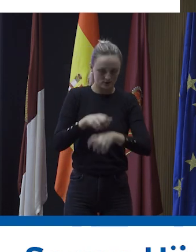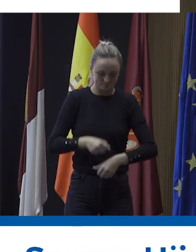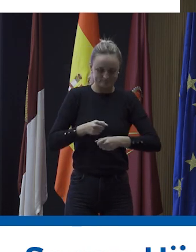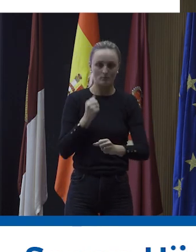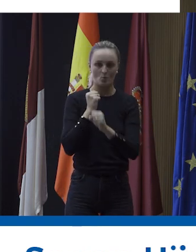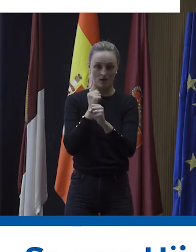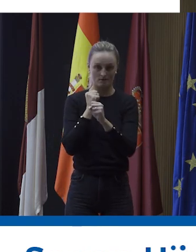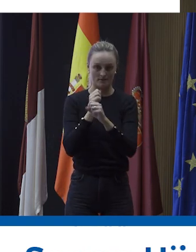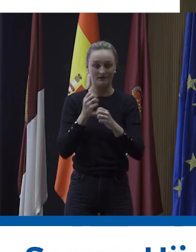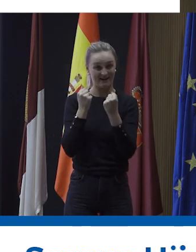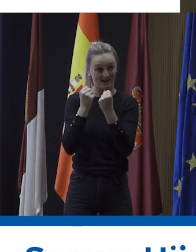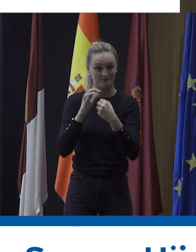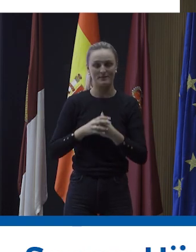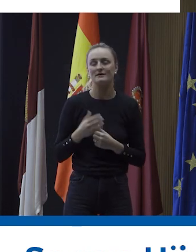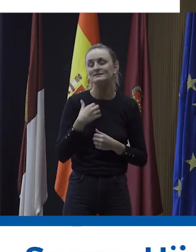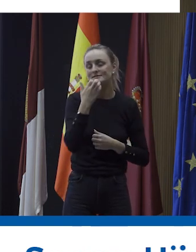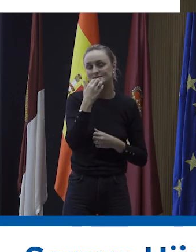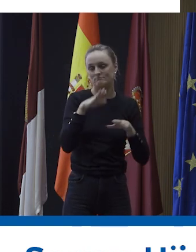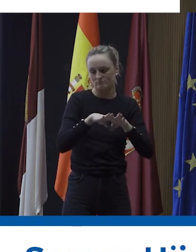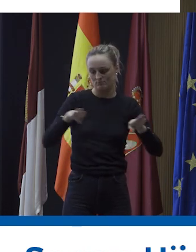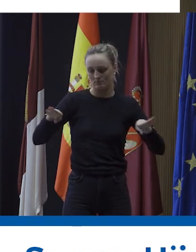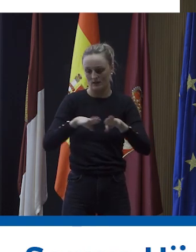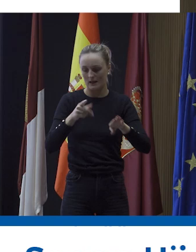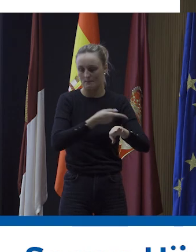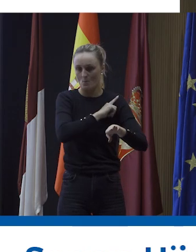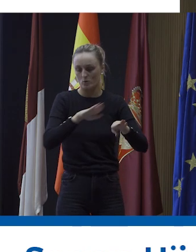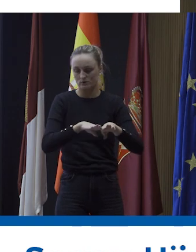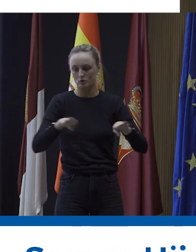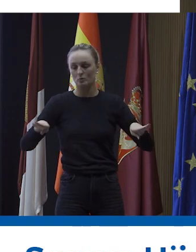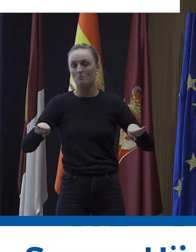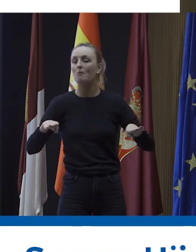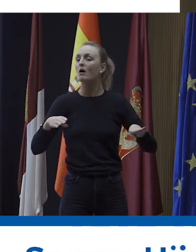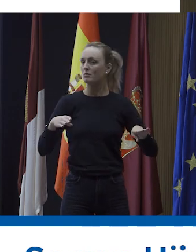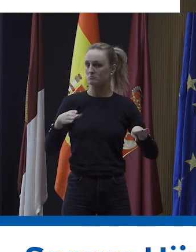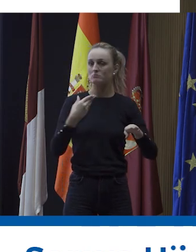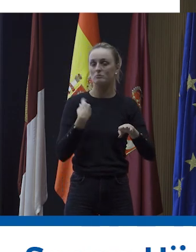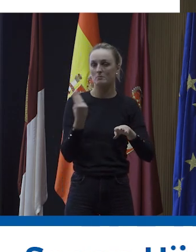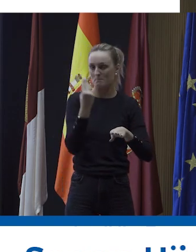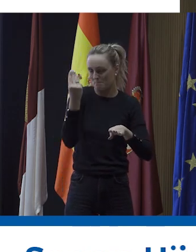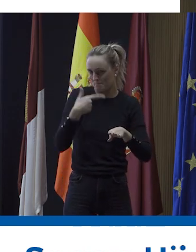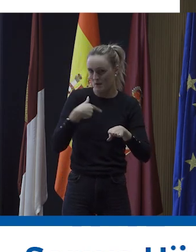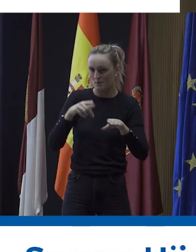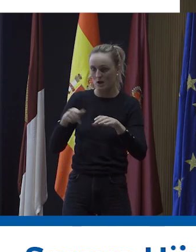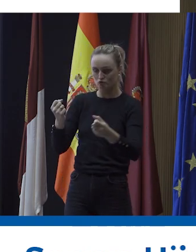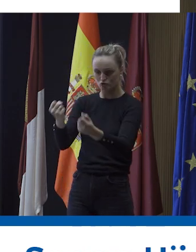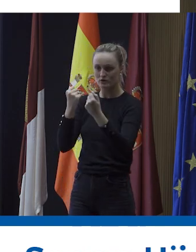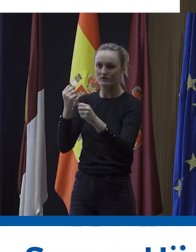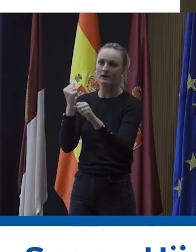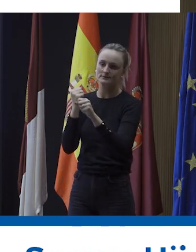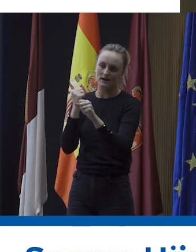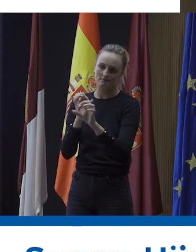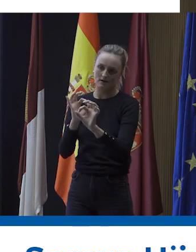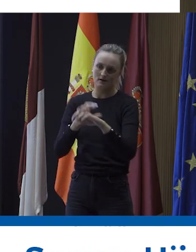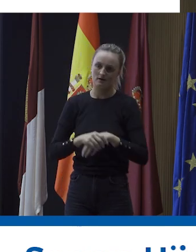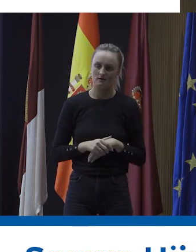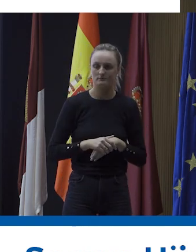trabajamos tumbados, pues le ponemos en condiciones buenas para empezar a tonificarlo y a trabajarlo. Pues ¿cuánto tengo que contraer?